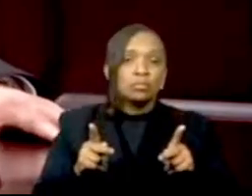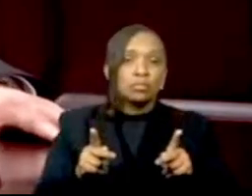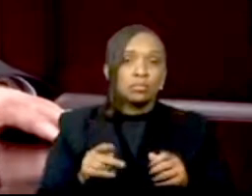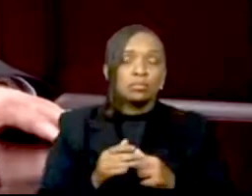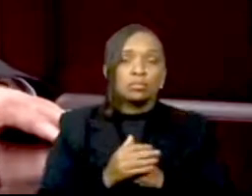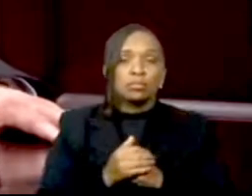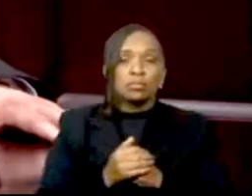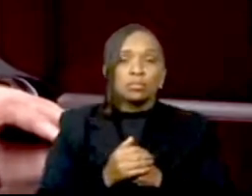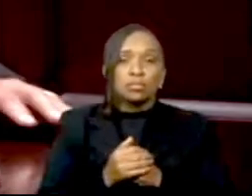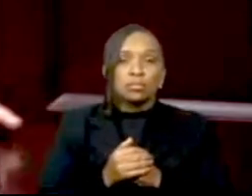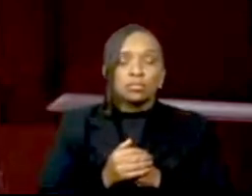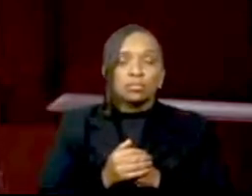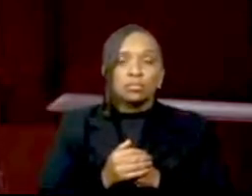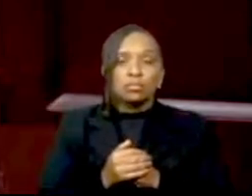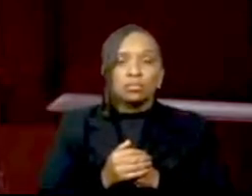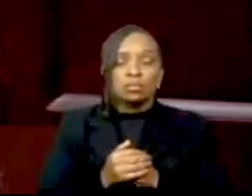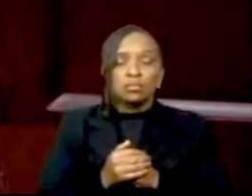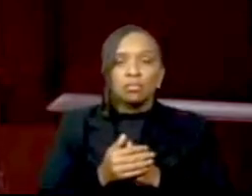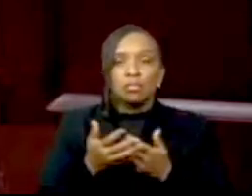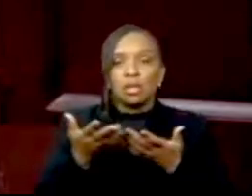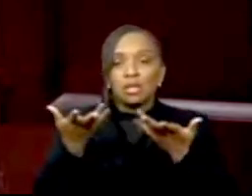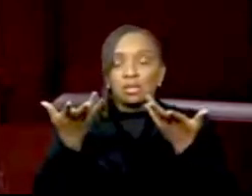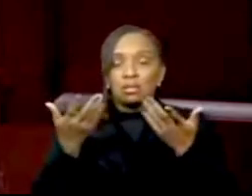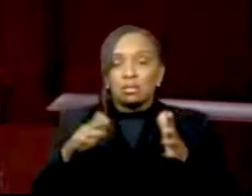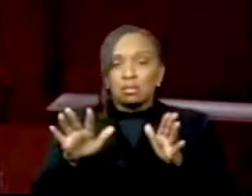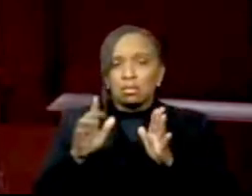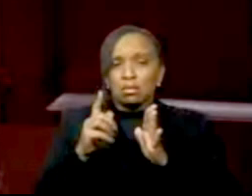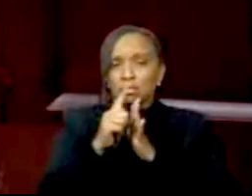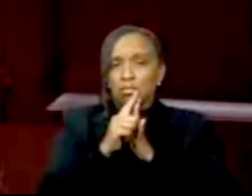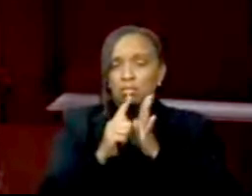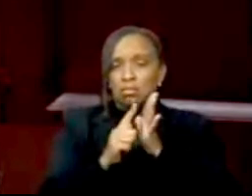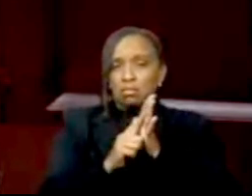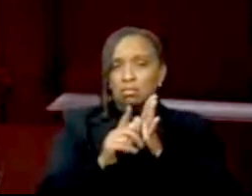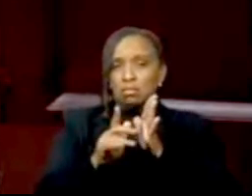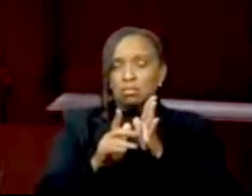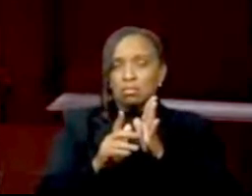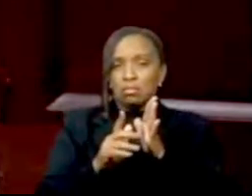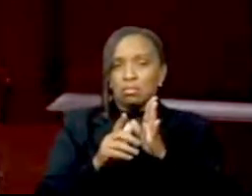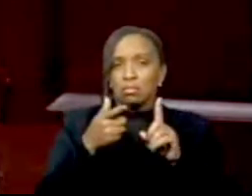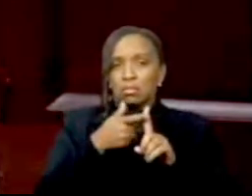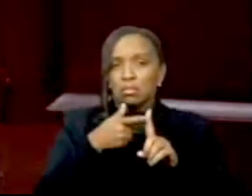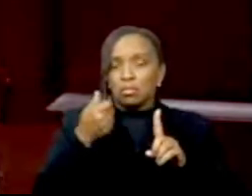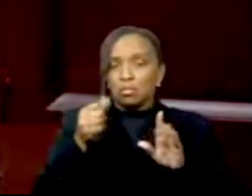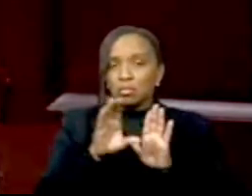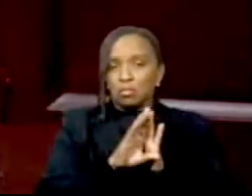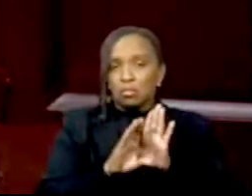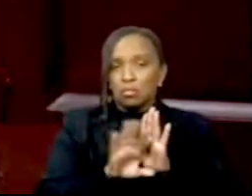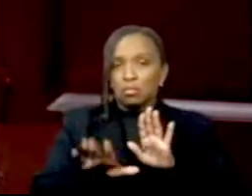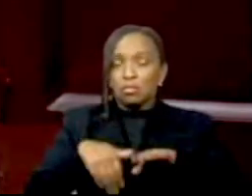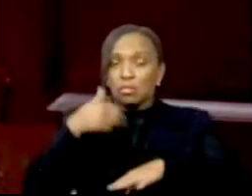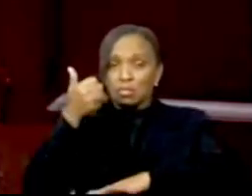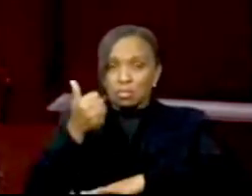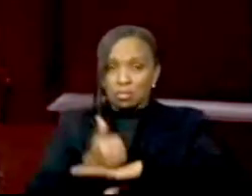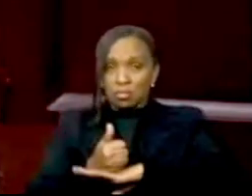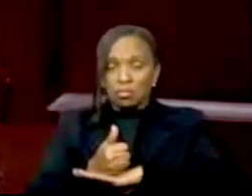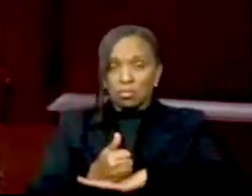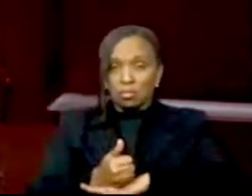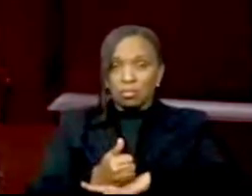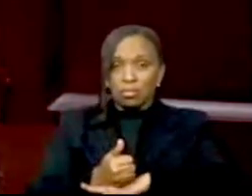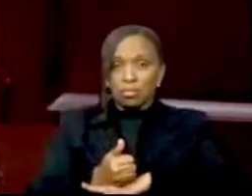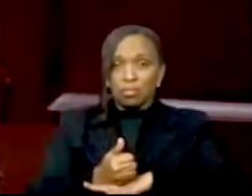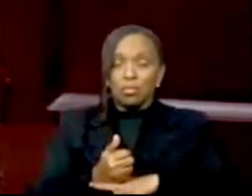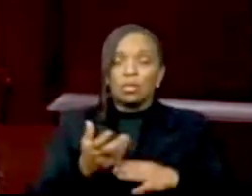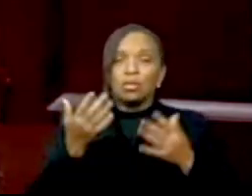tiene la ley orgánica, y que hoy nosotros tenemos, pues, una figura diferente a la del procurador, como ya hemos